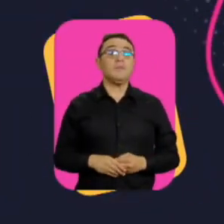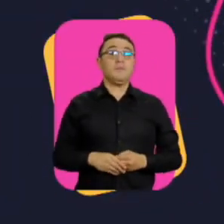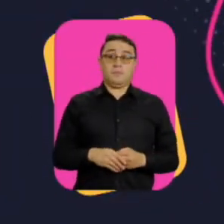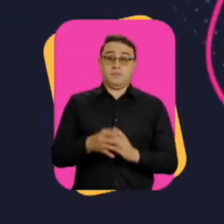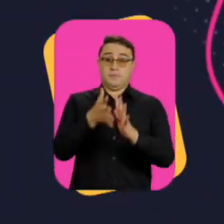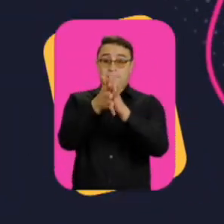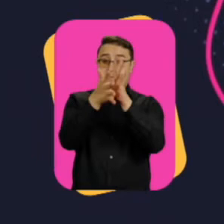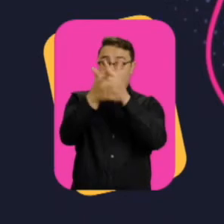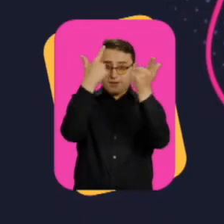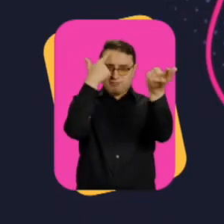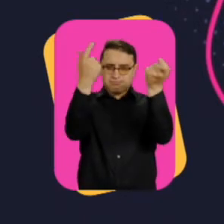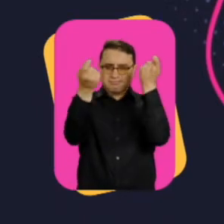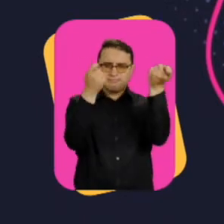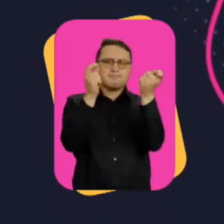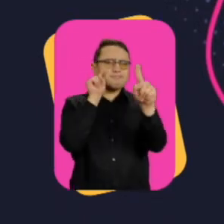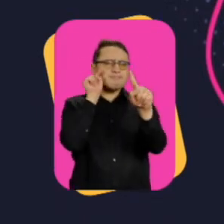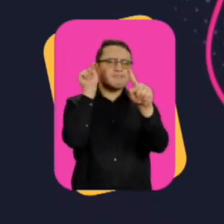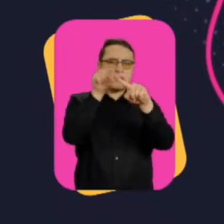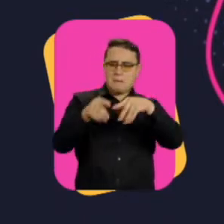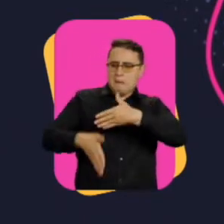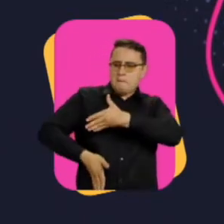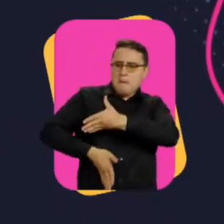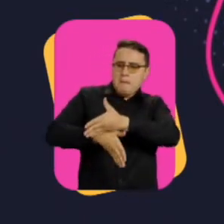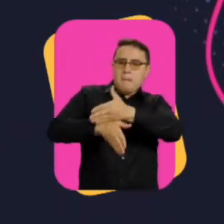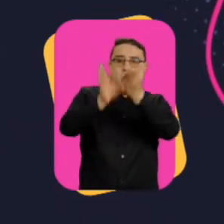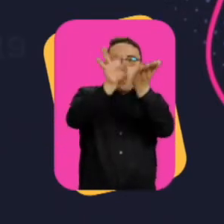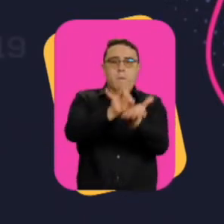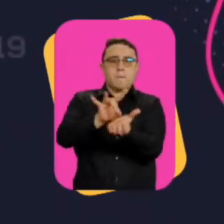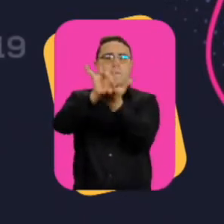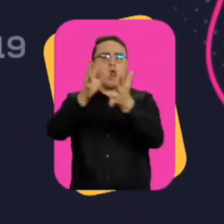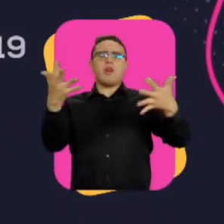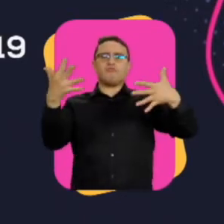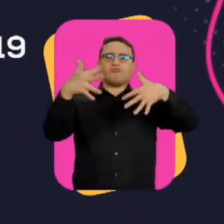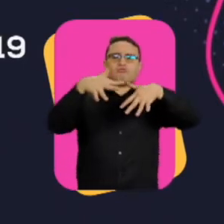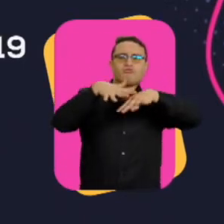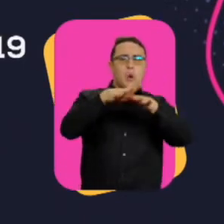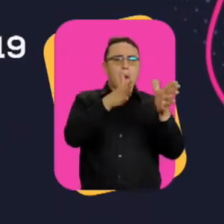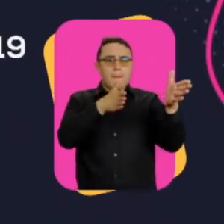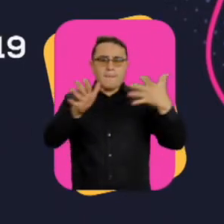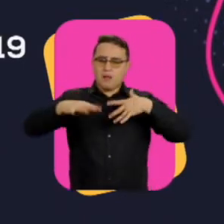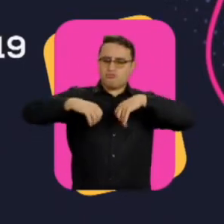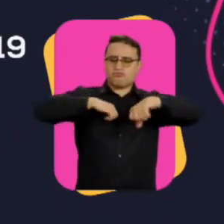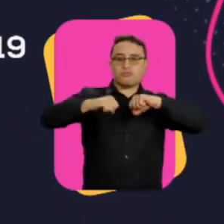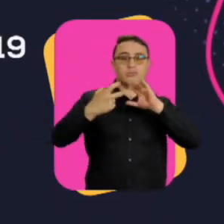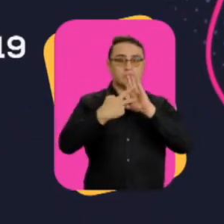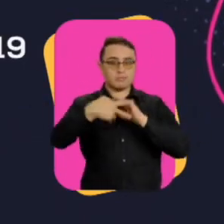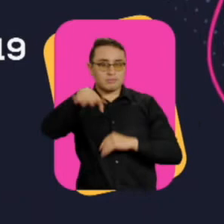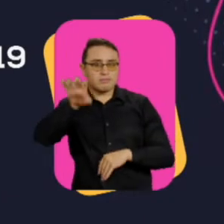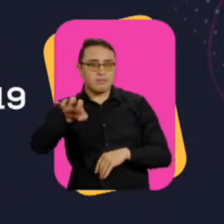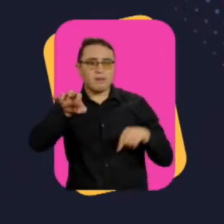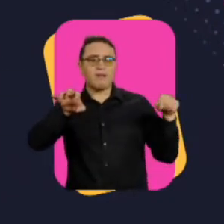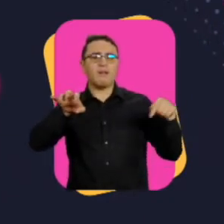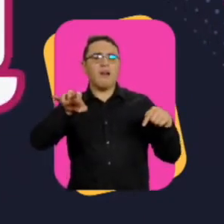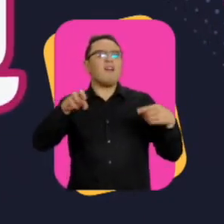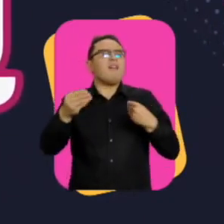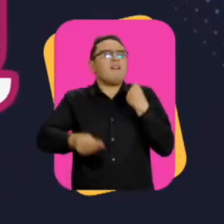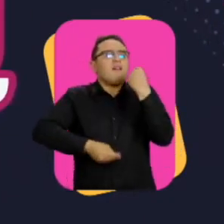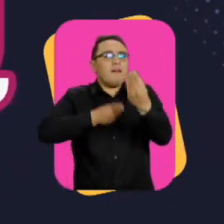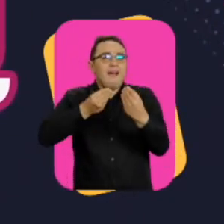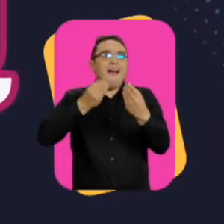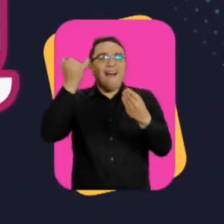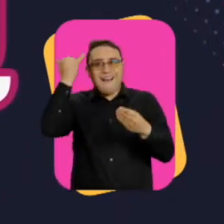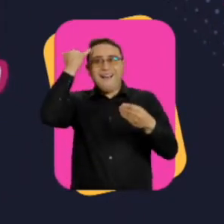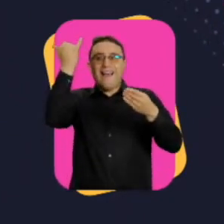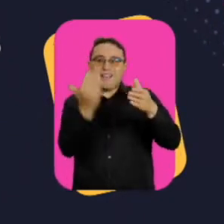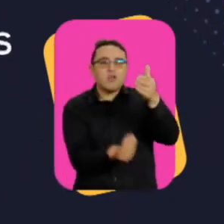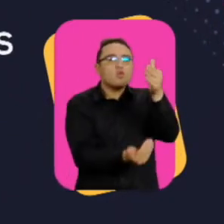Dentro de las estrategias para la continuidad del Modelo Integrado de Planeación y Gestión 2019, en el cual organizamos nuestro plan